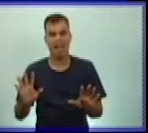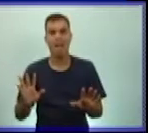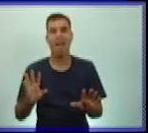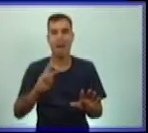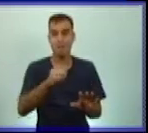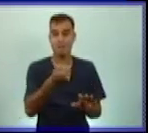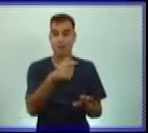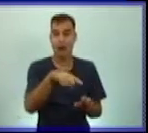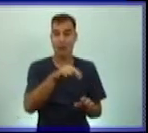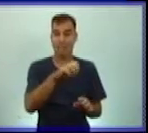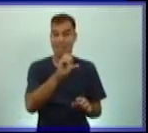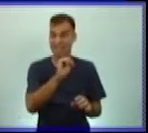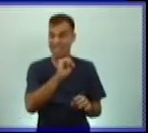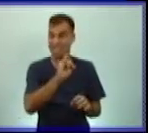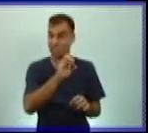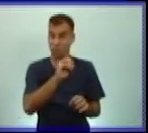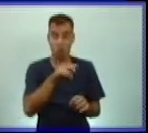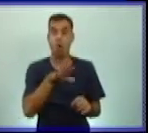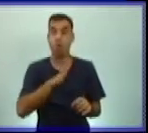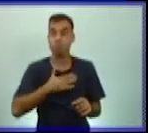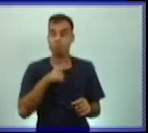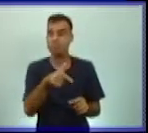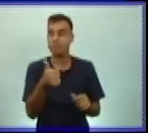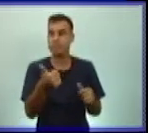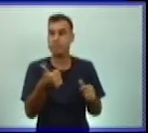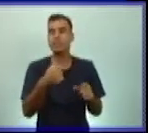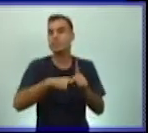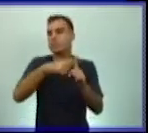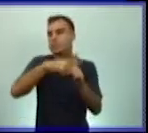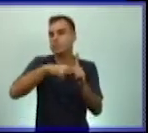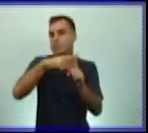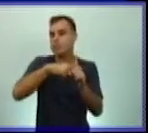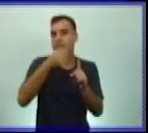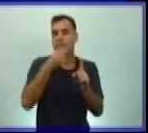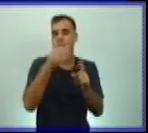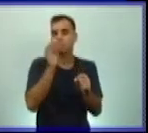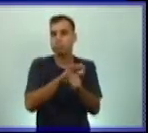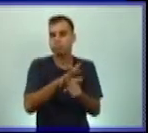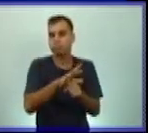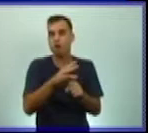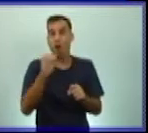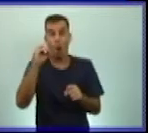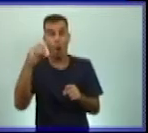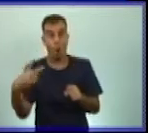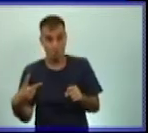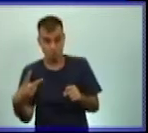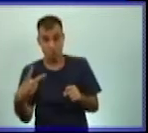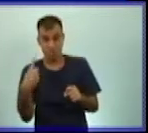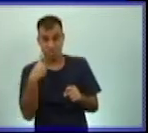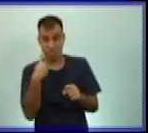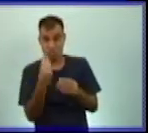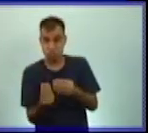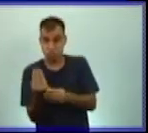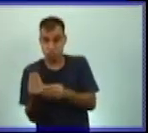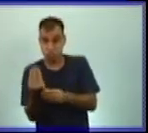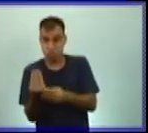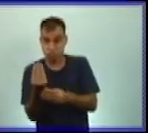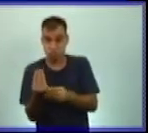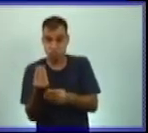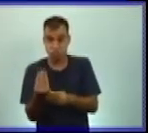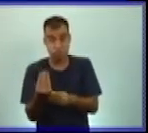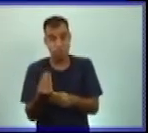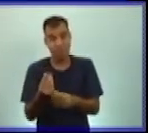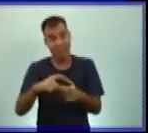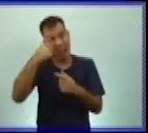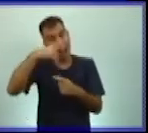temperatura ambiente es un sólido, que se hizo reaccionar con el dioxígeno del aire, es decir, el dioxígeno que es un gas que ya ustedes lo